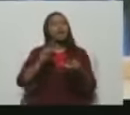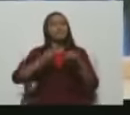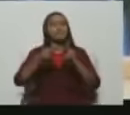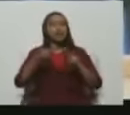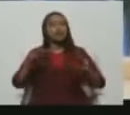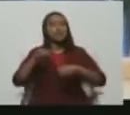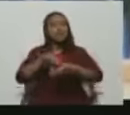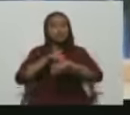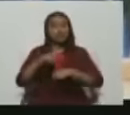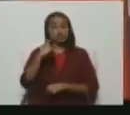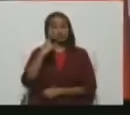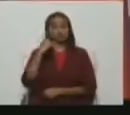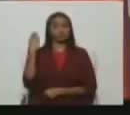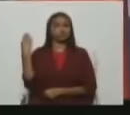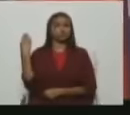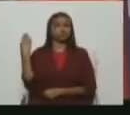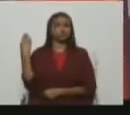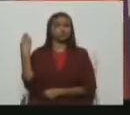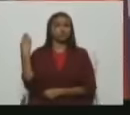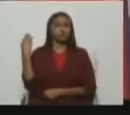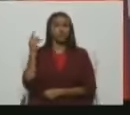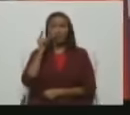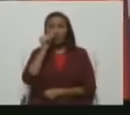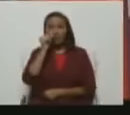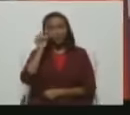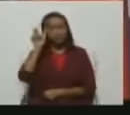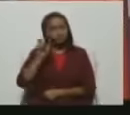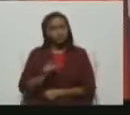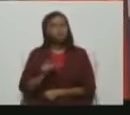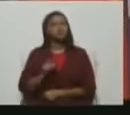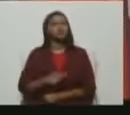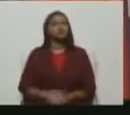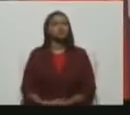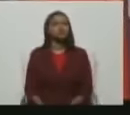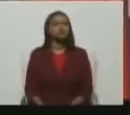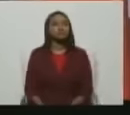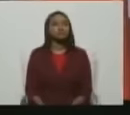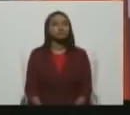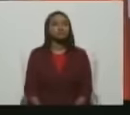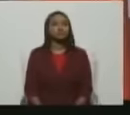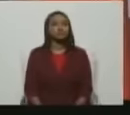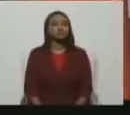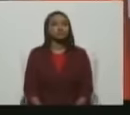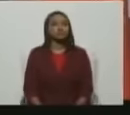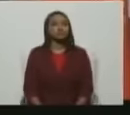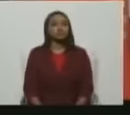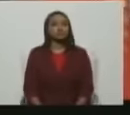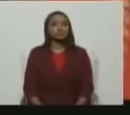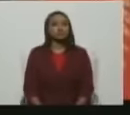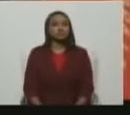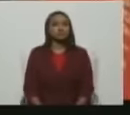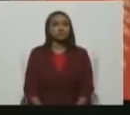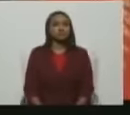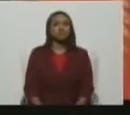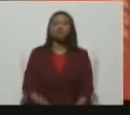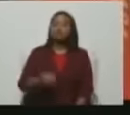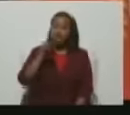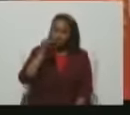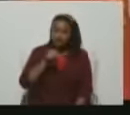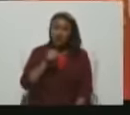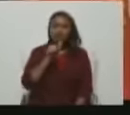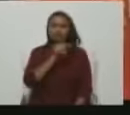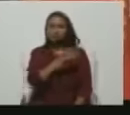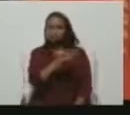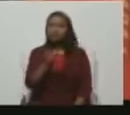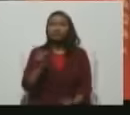ministro del Poder Popular para Relaciones Interiores, Justicia y Paz. También está presente, ¿verdad?,